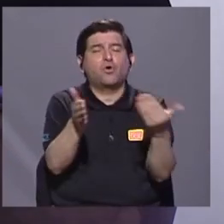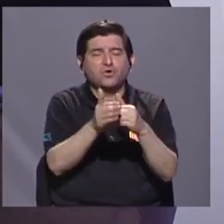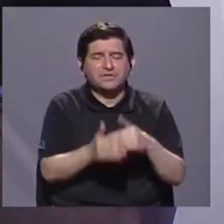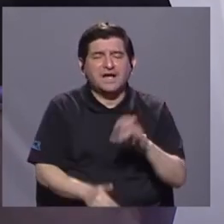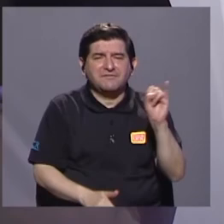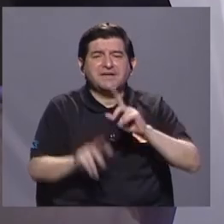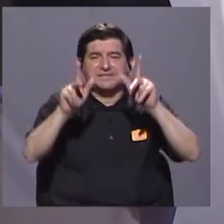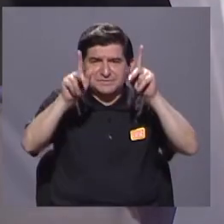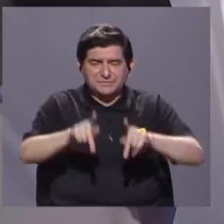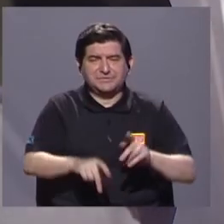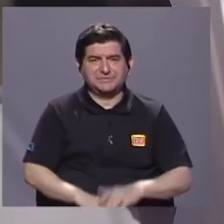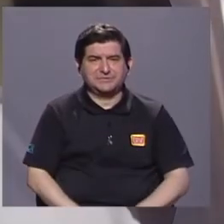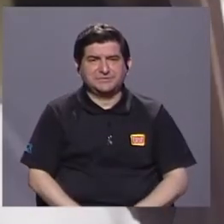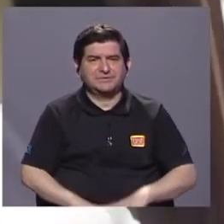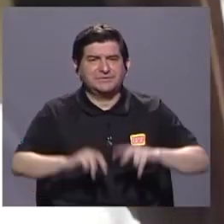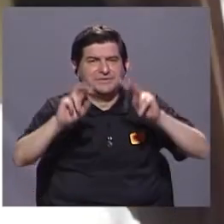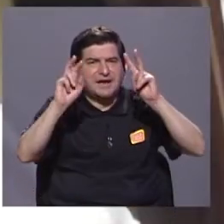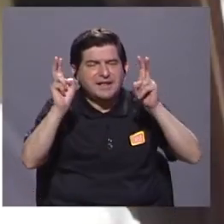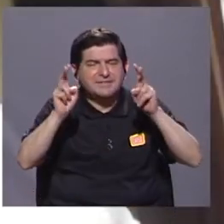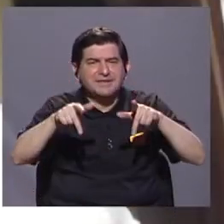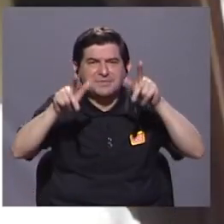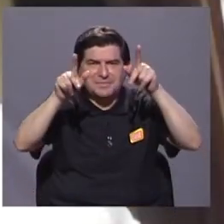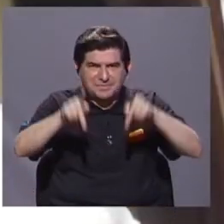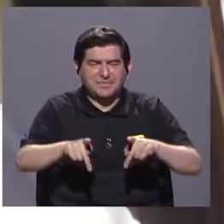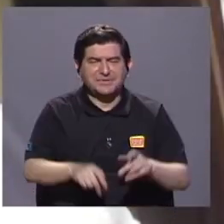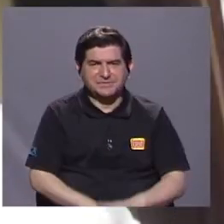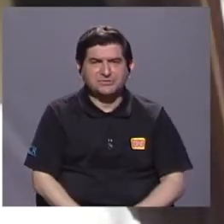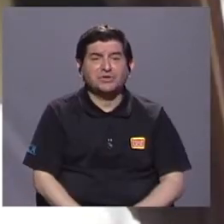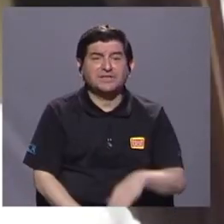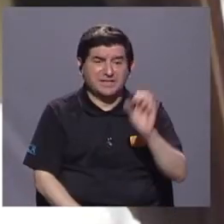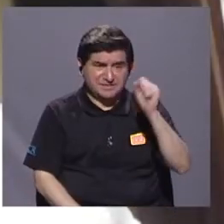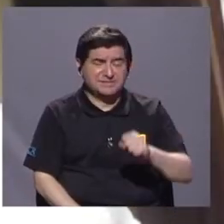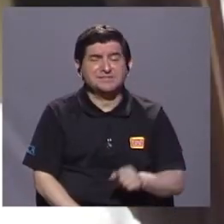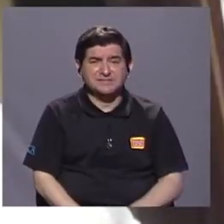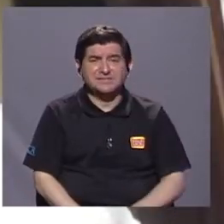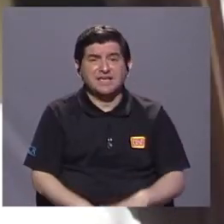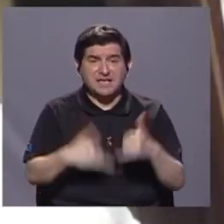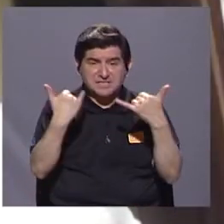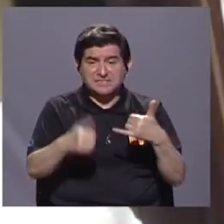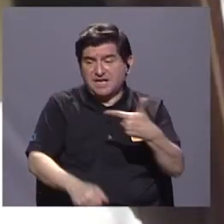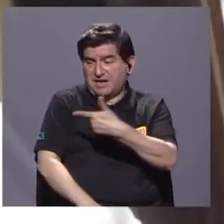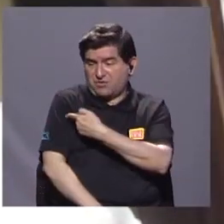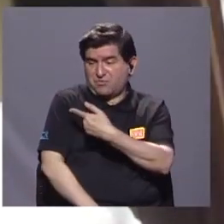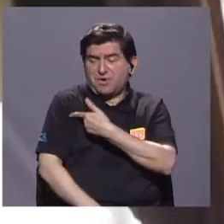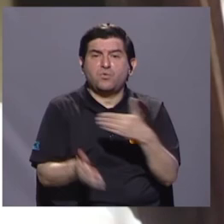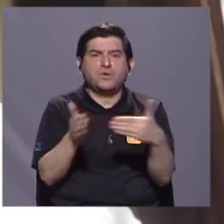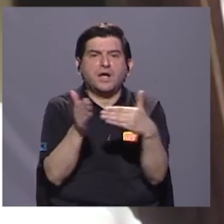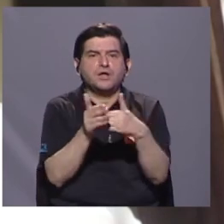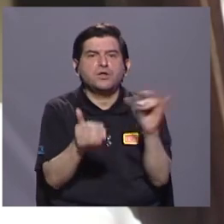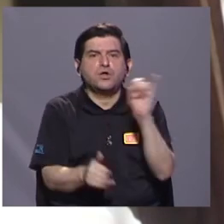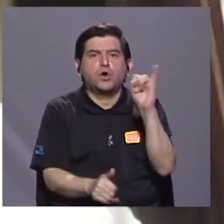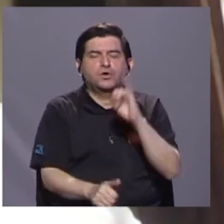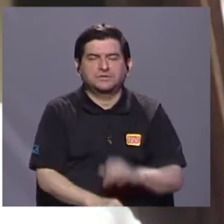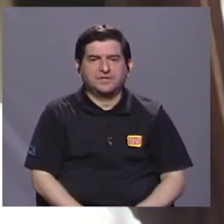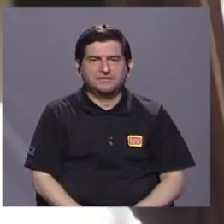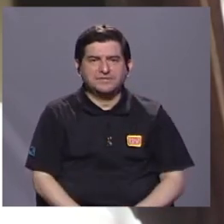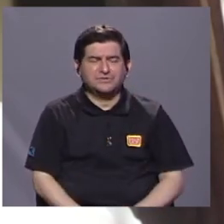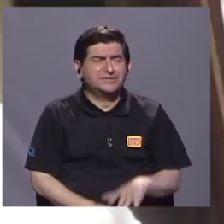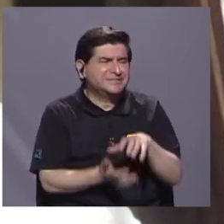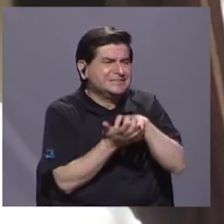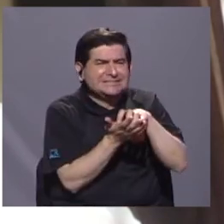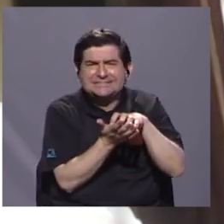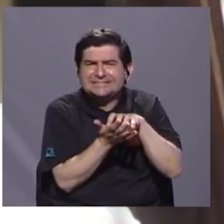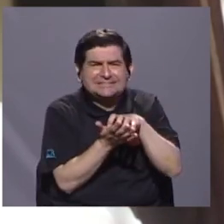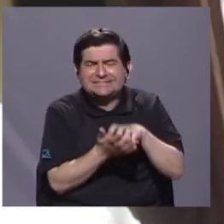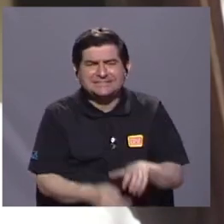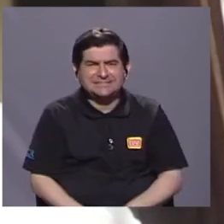personas, del tema de personas que se han vuelto a infectar ya vacunadas. Entonces también hay un grado de incertidumbre